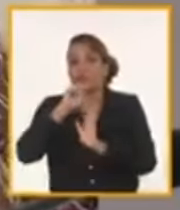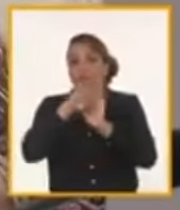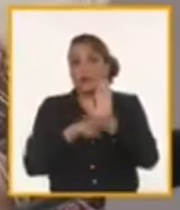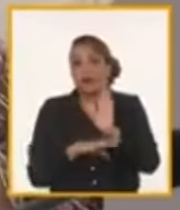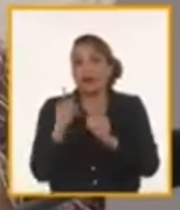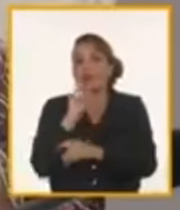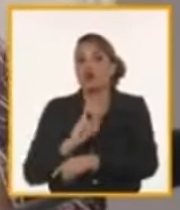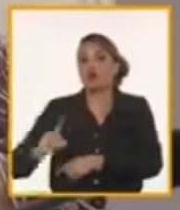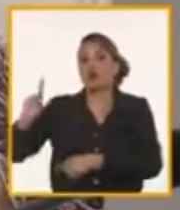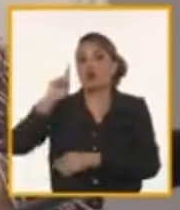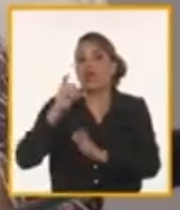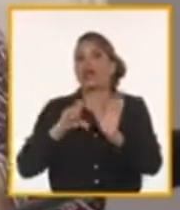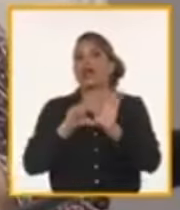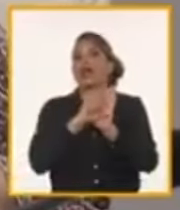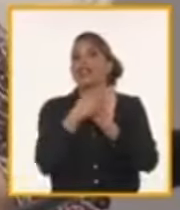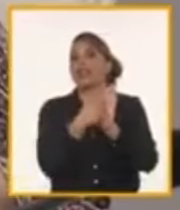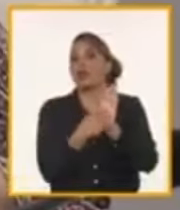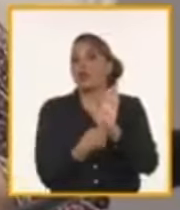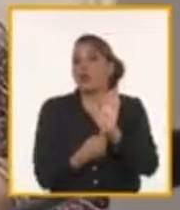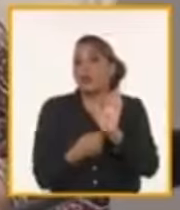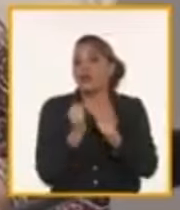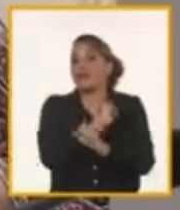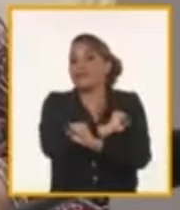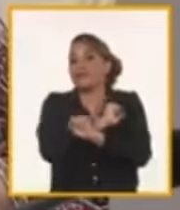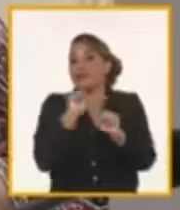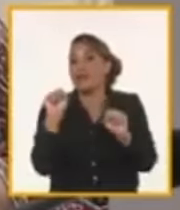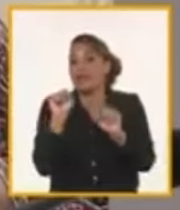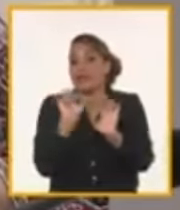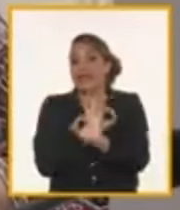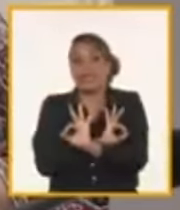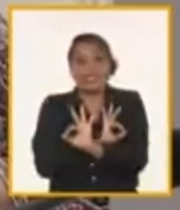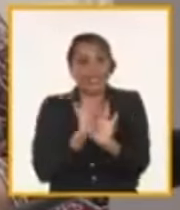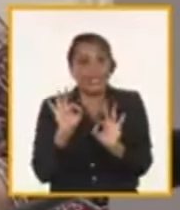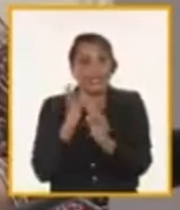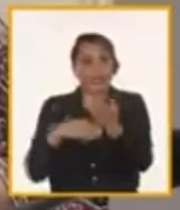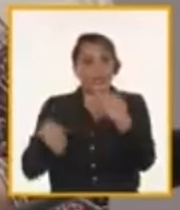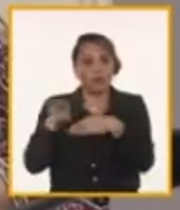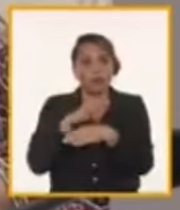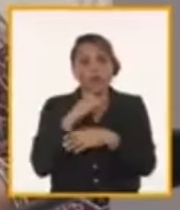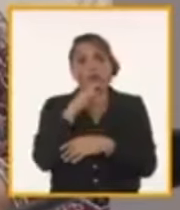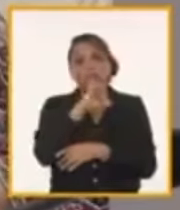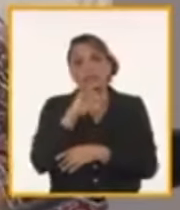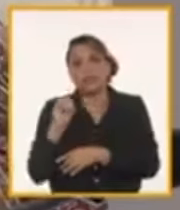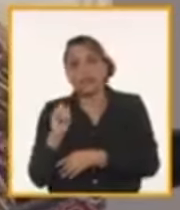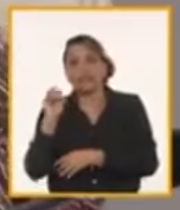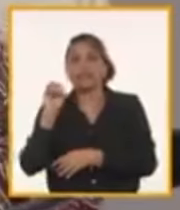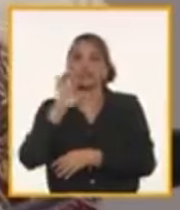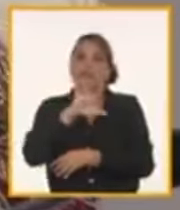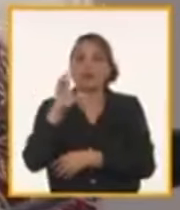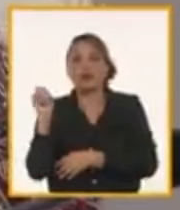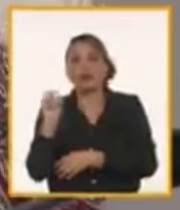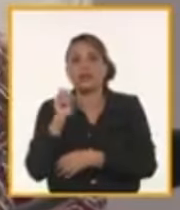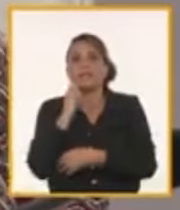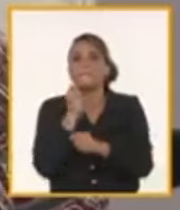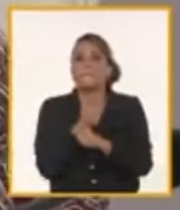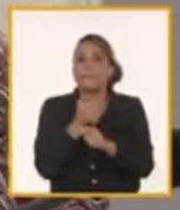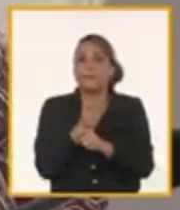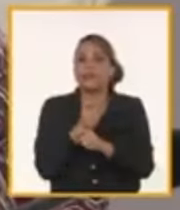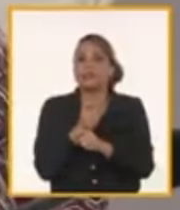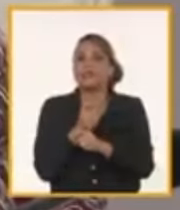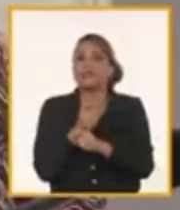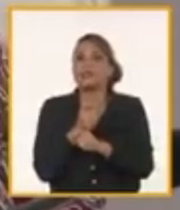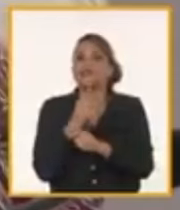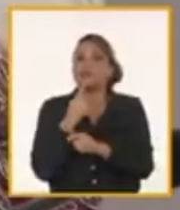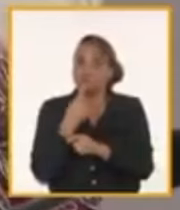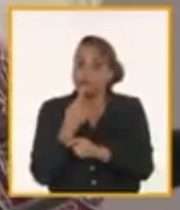tengan categoría superior de excelencia y alrededor de 6 y del 50 de maestría de especialidad dice mucho de nuestra educación